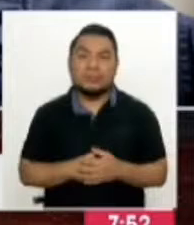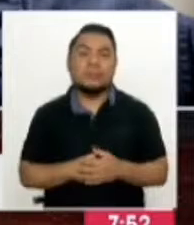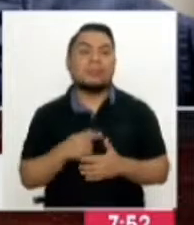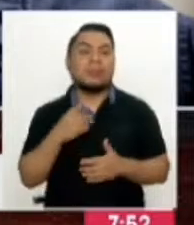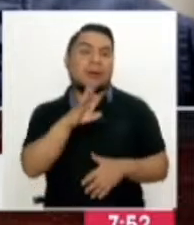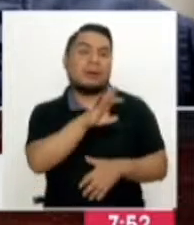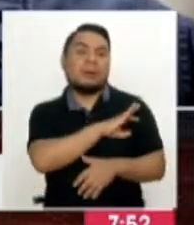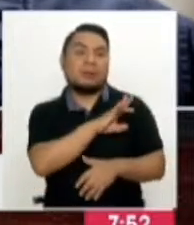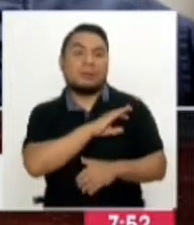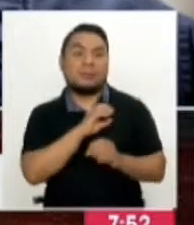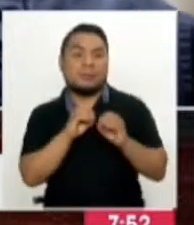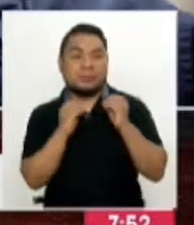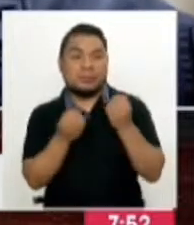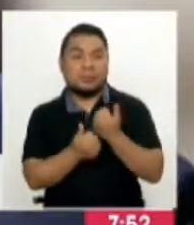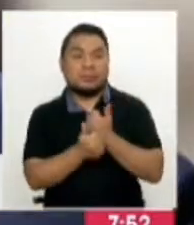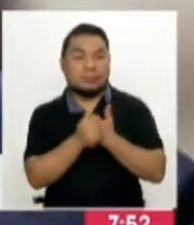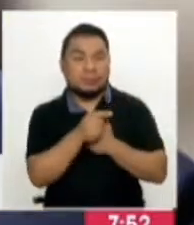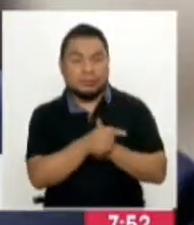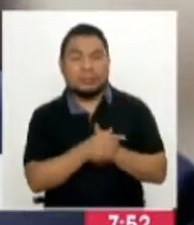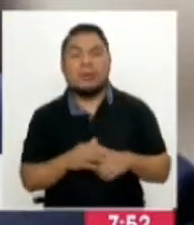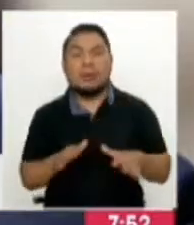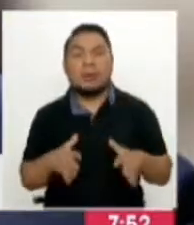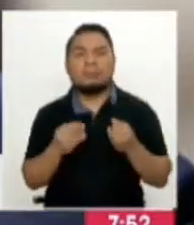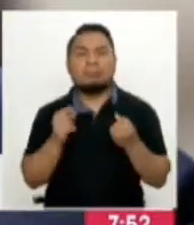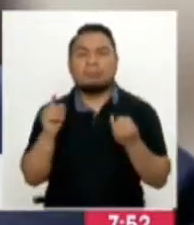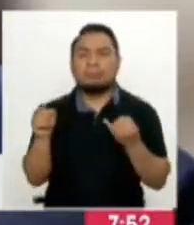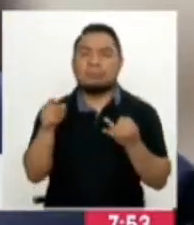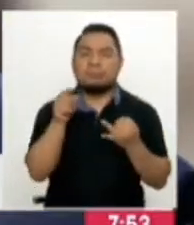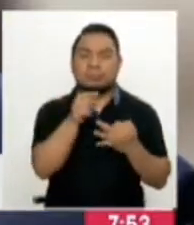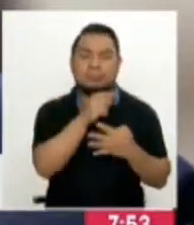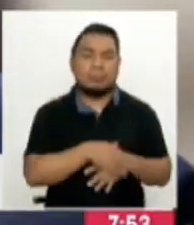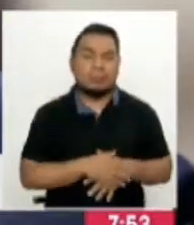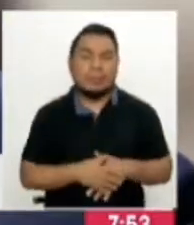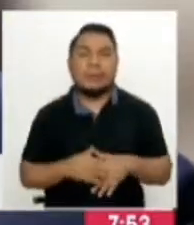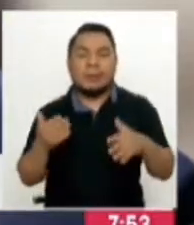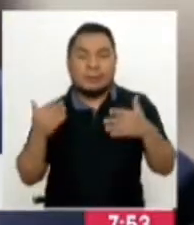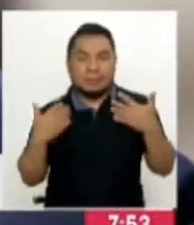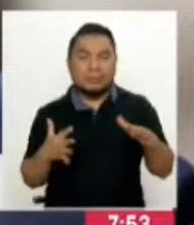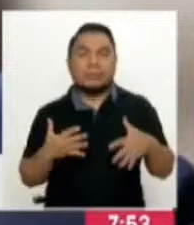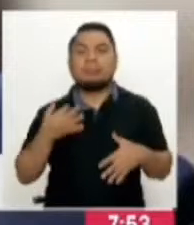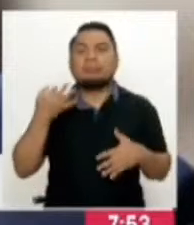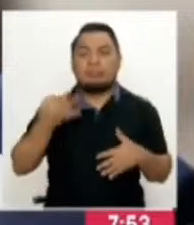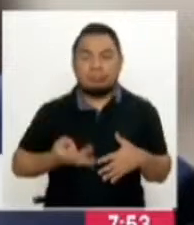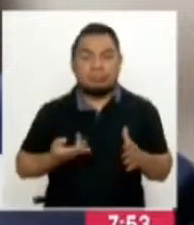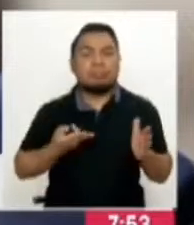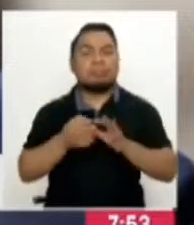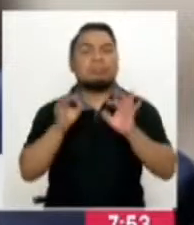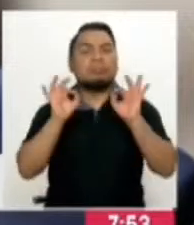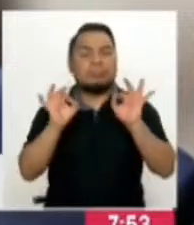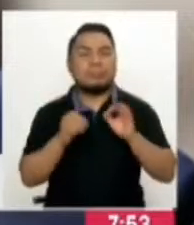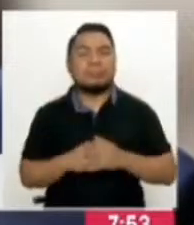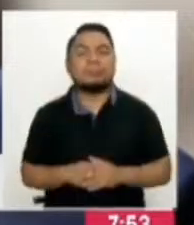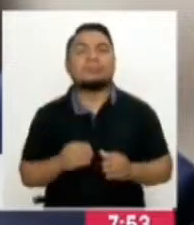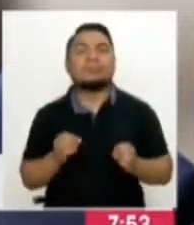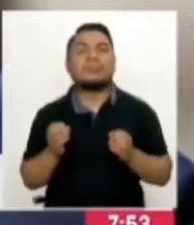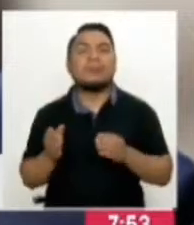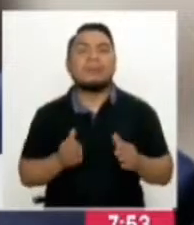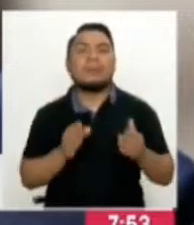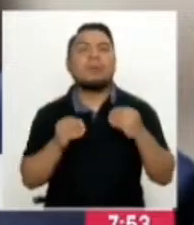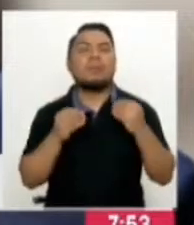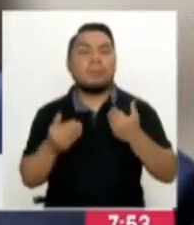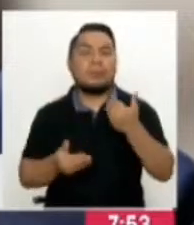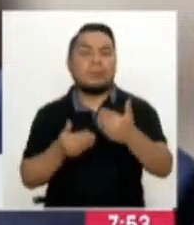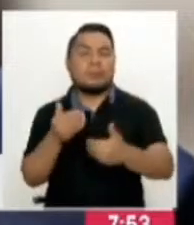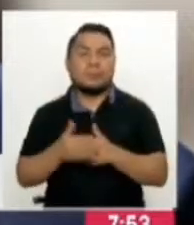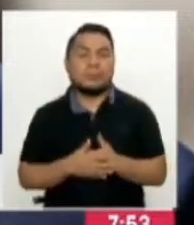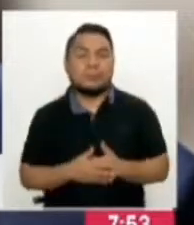de Crimen Organizado, tenemos varios casos en que han sido eficientes y eficaces la forma como se ha